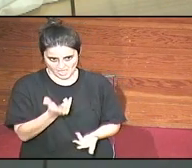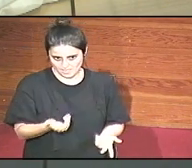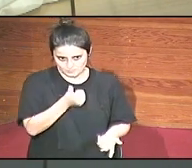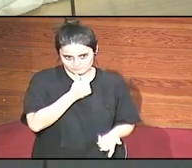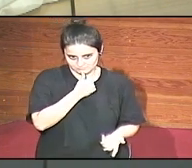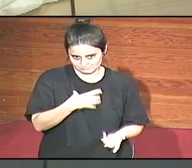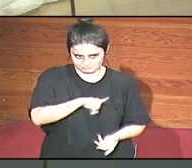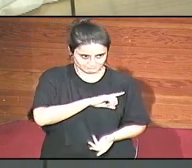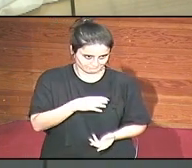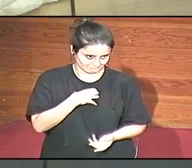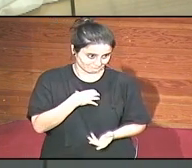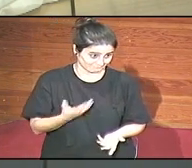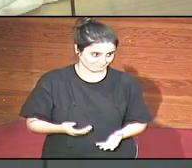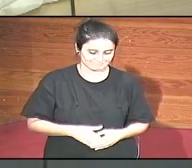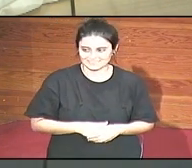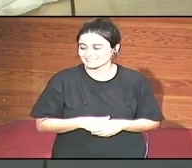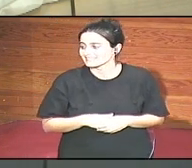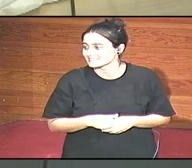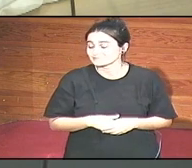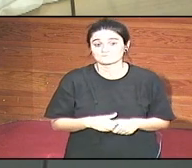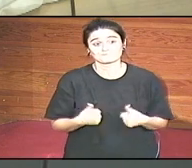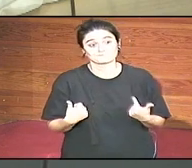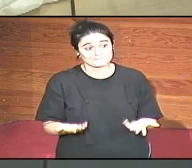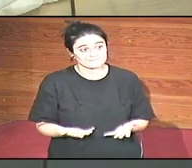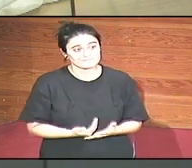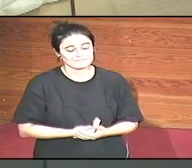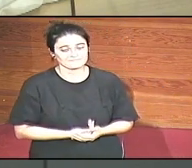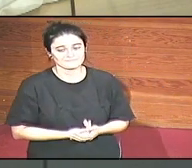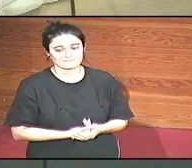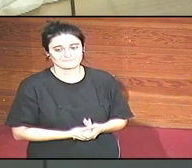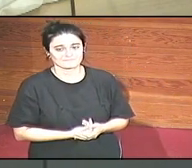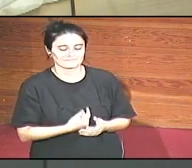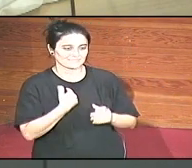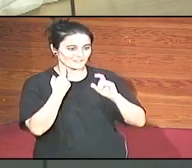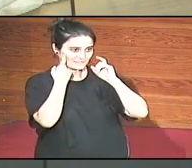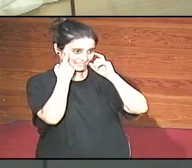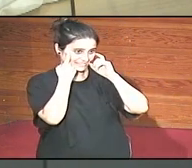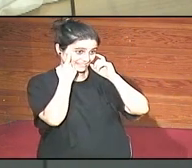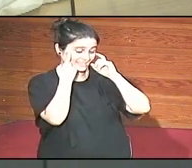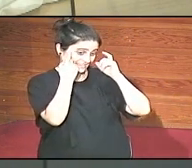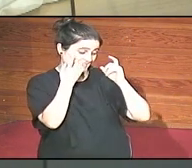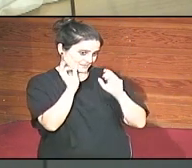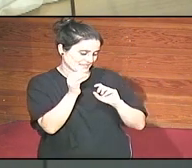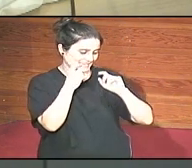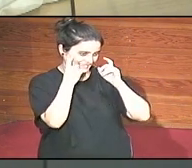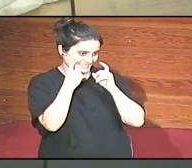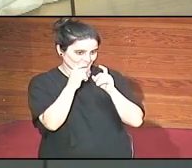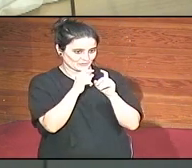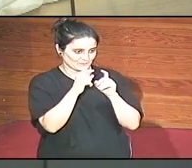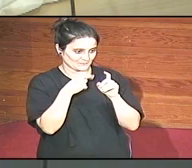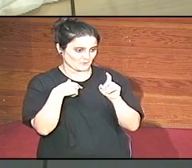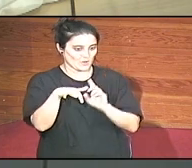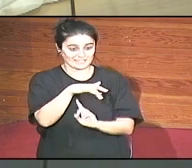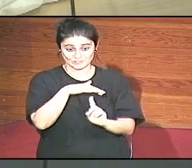es tal cual entonces sí que intentó influir a mi entorno lógicamente yo creo que todos lo hacemos